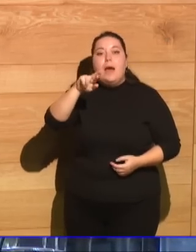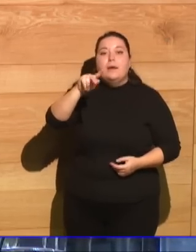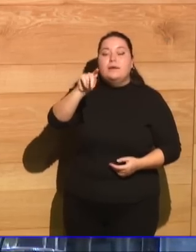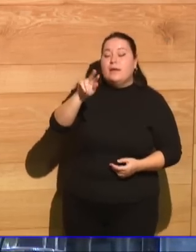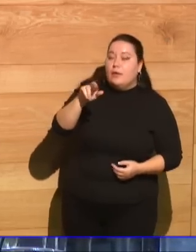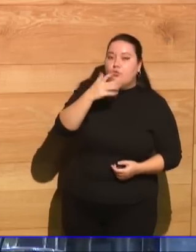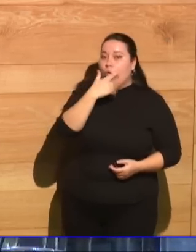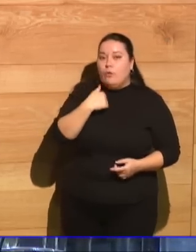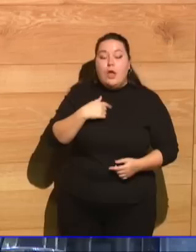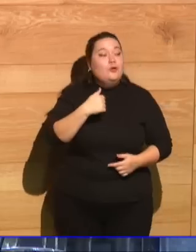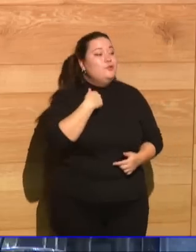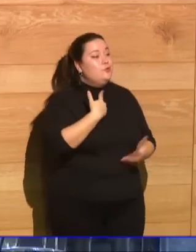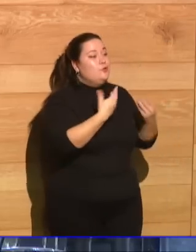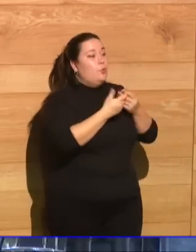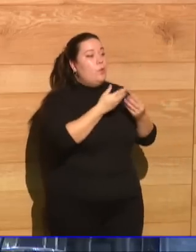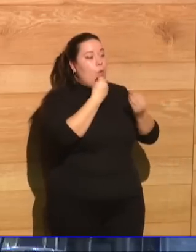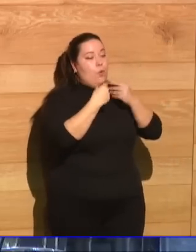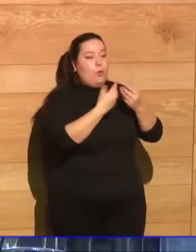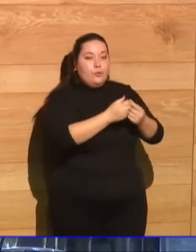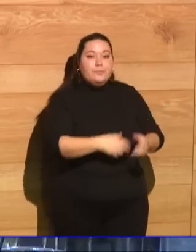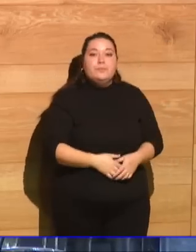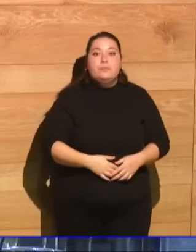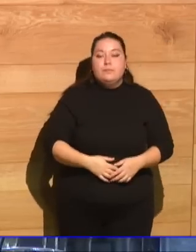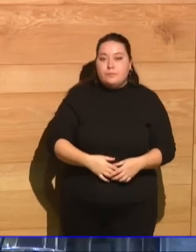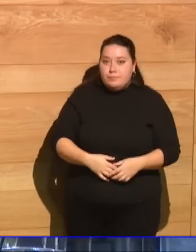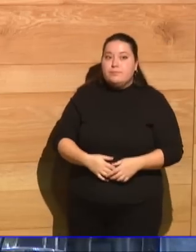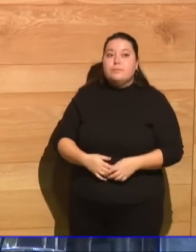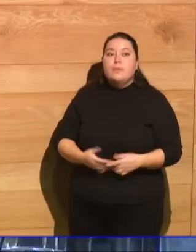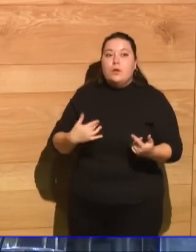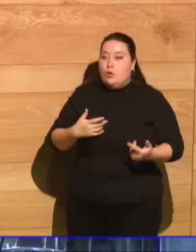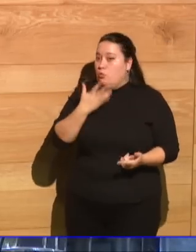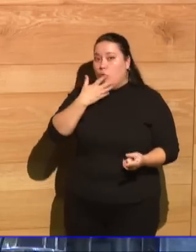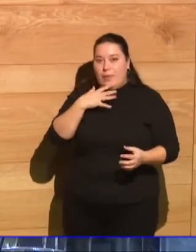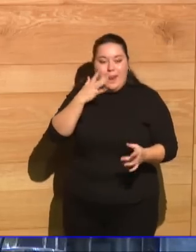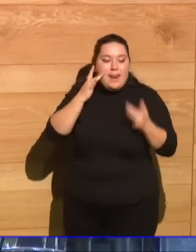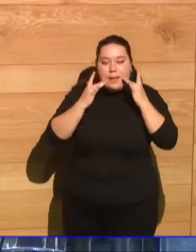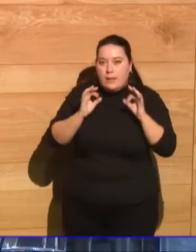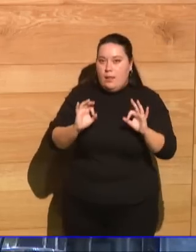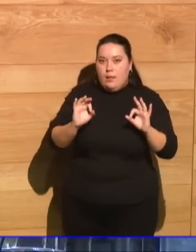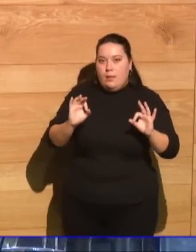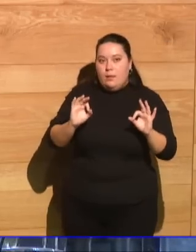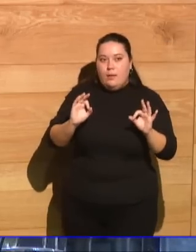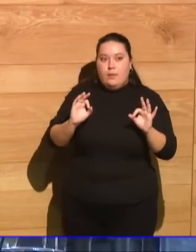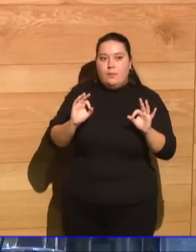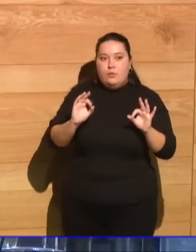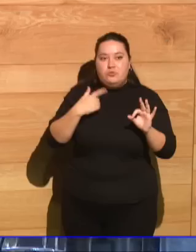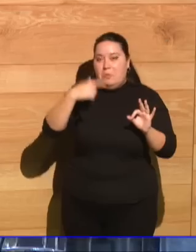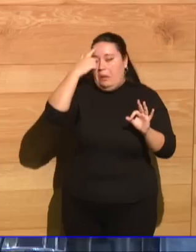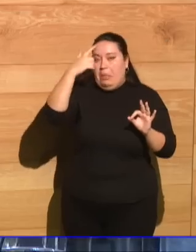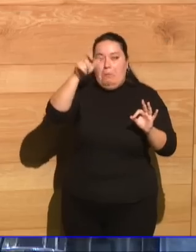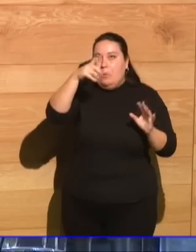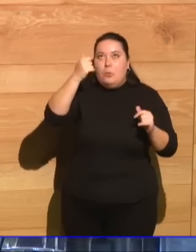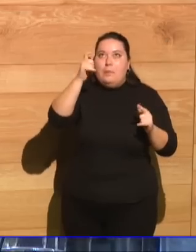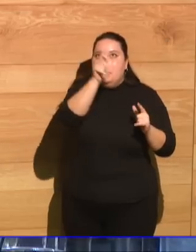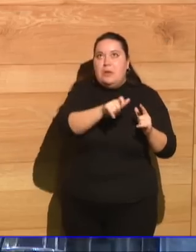toma. Y cuando digo que no lo conocía es que literalmente, o sea, yo no le tenía en mi cabeza como un señor que